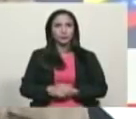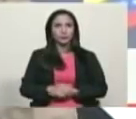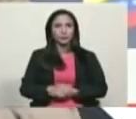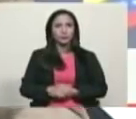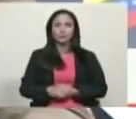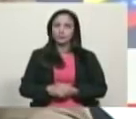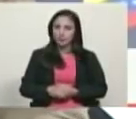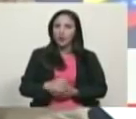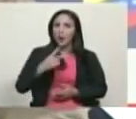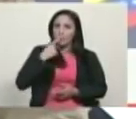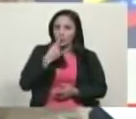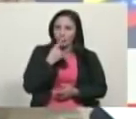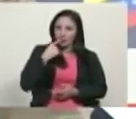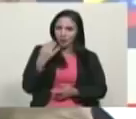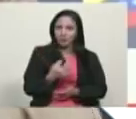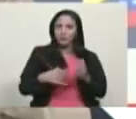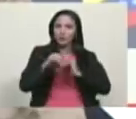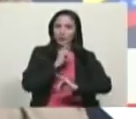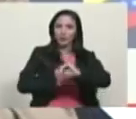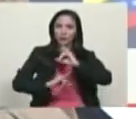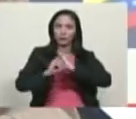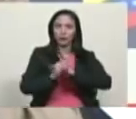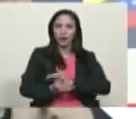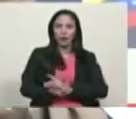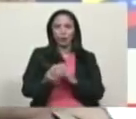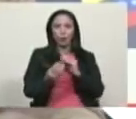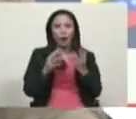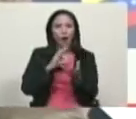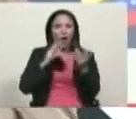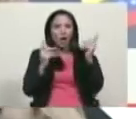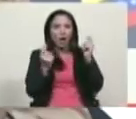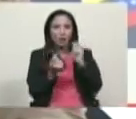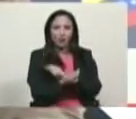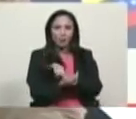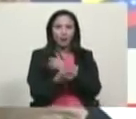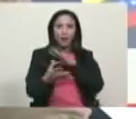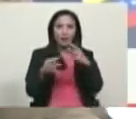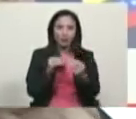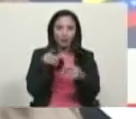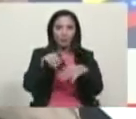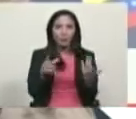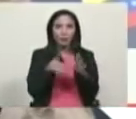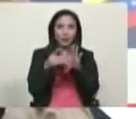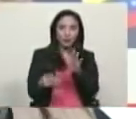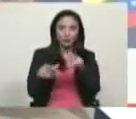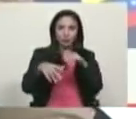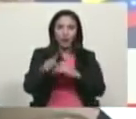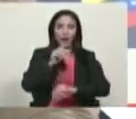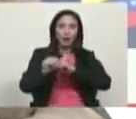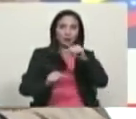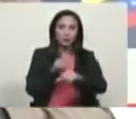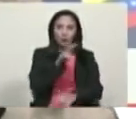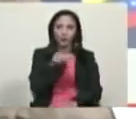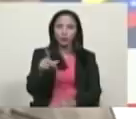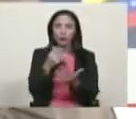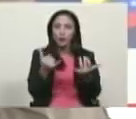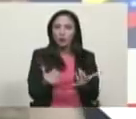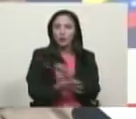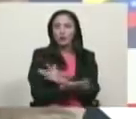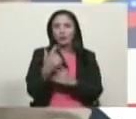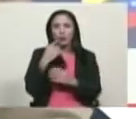una política internacional ajustada al derecho internacional y al siglo XXI no puede ser una política